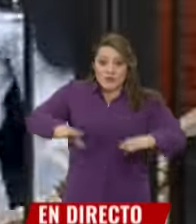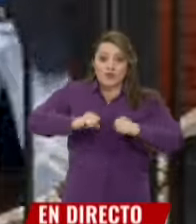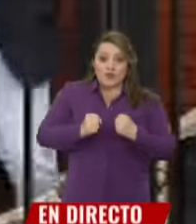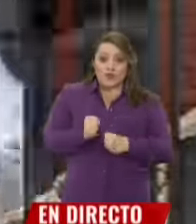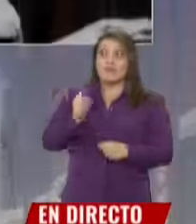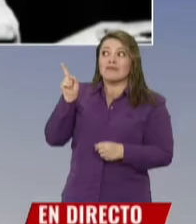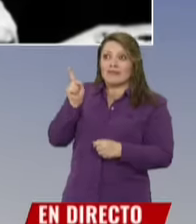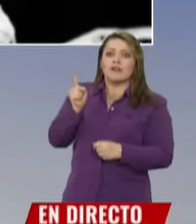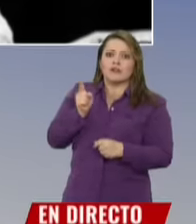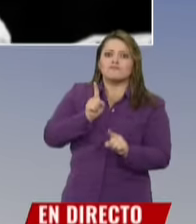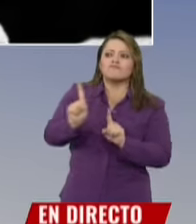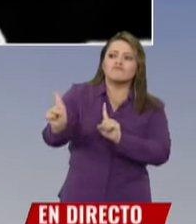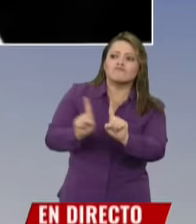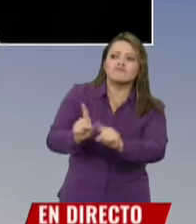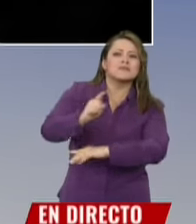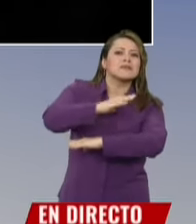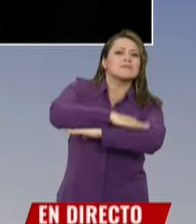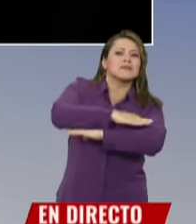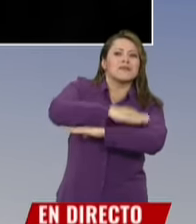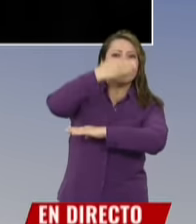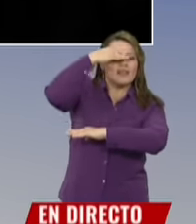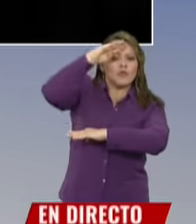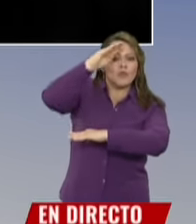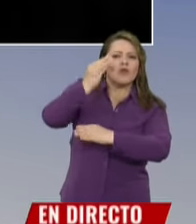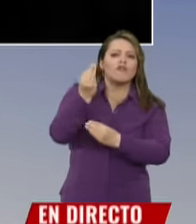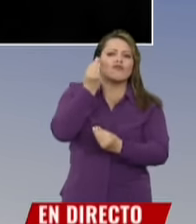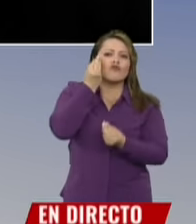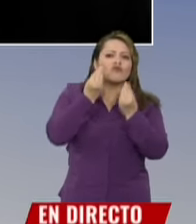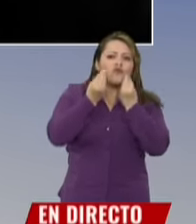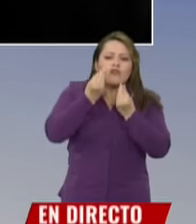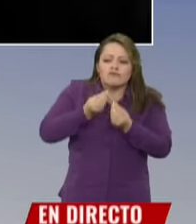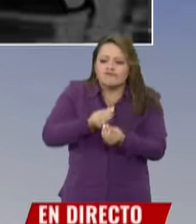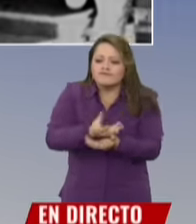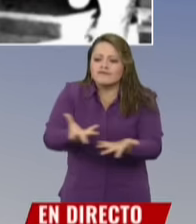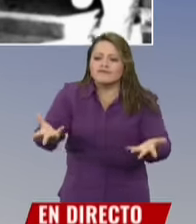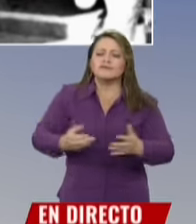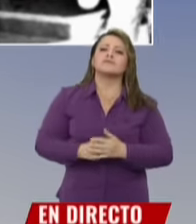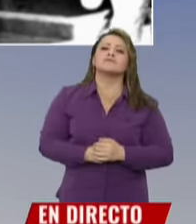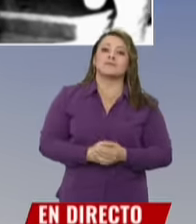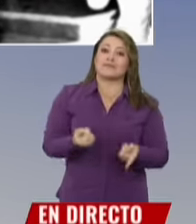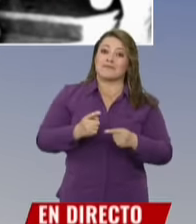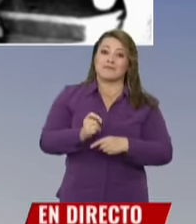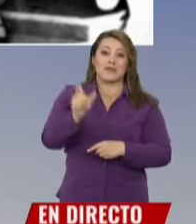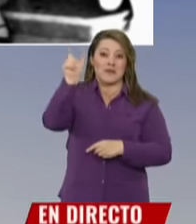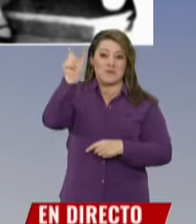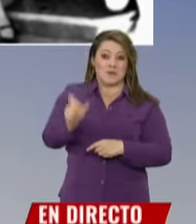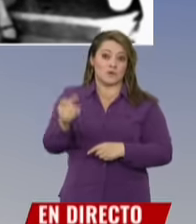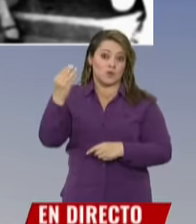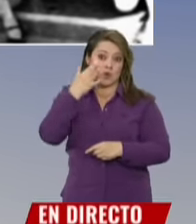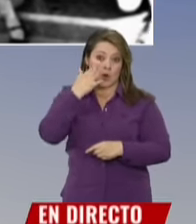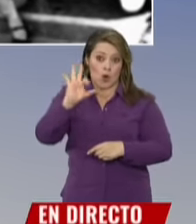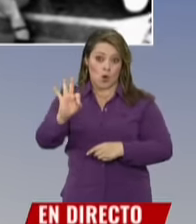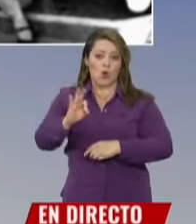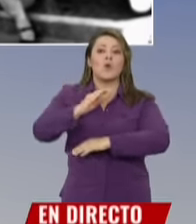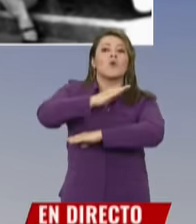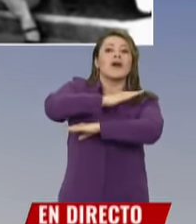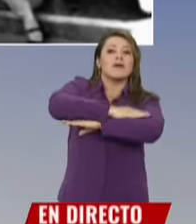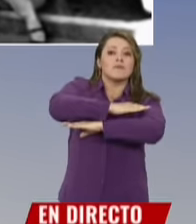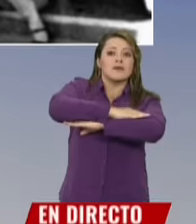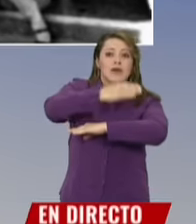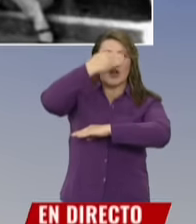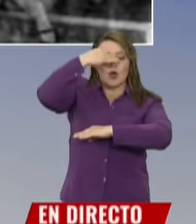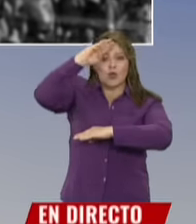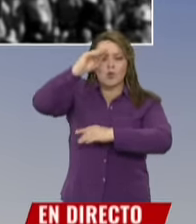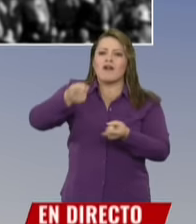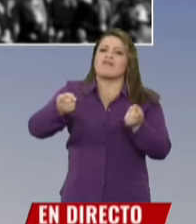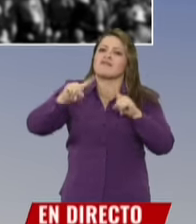importante manifestar, Diana, que el embajador de Cuba, Jorge Ponce, se pronunció acerca pues de la